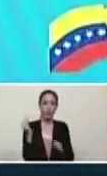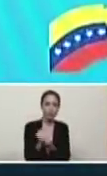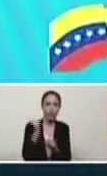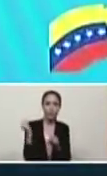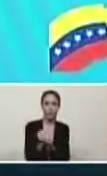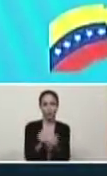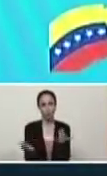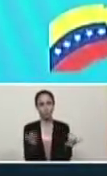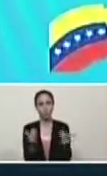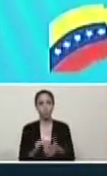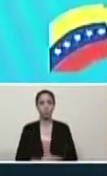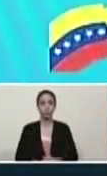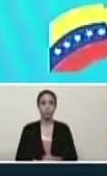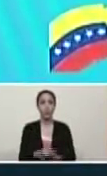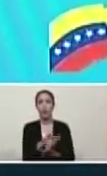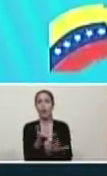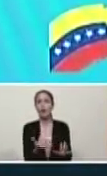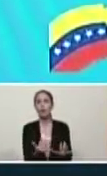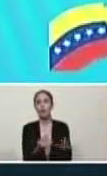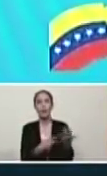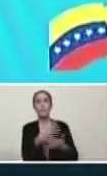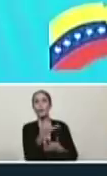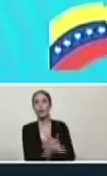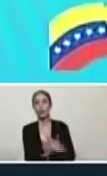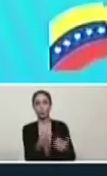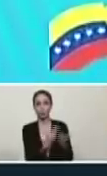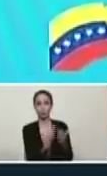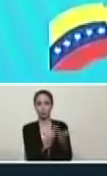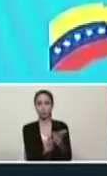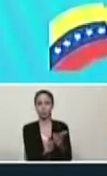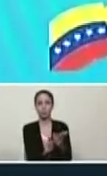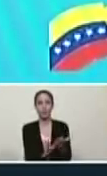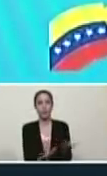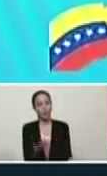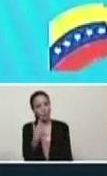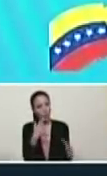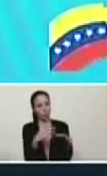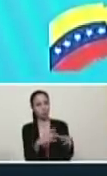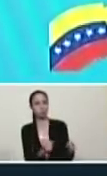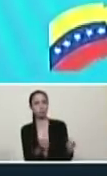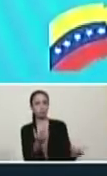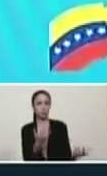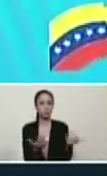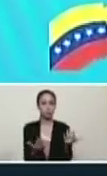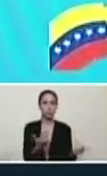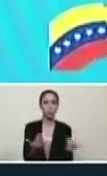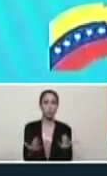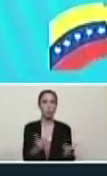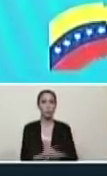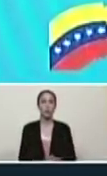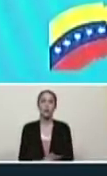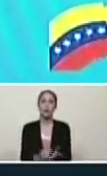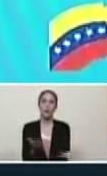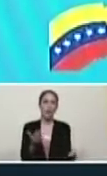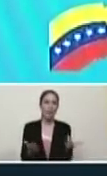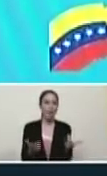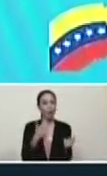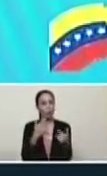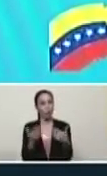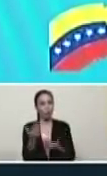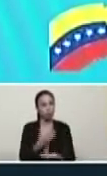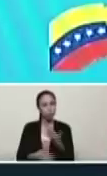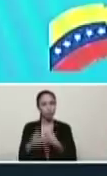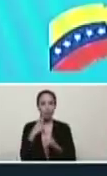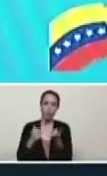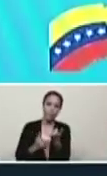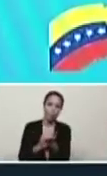El proyecto bolivariano recibe la comprensión y cada vez más solidaridad y